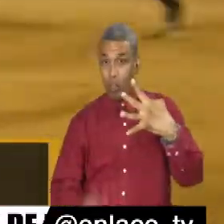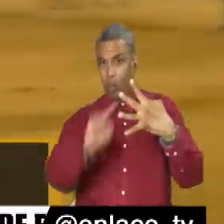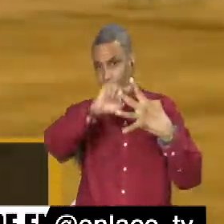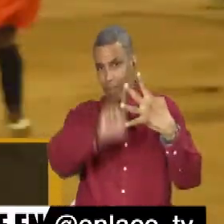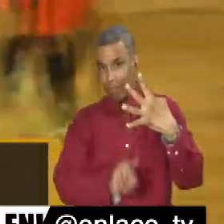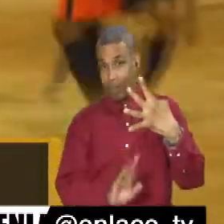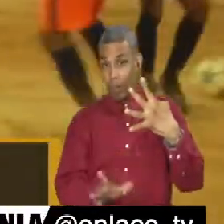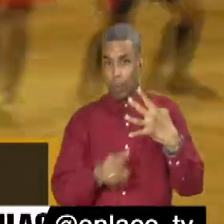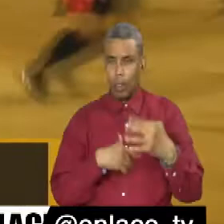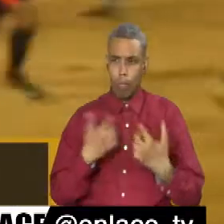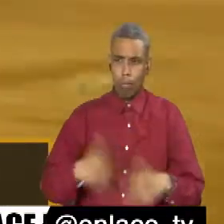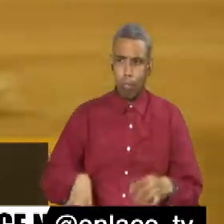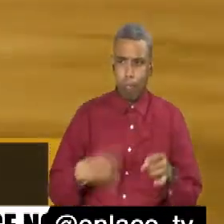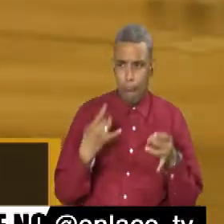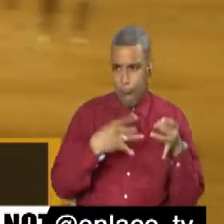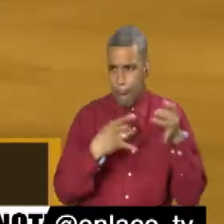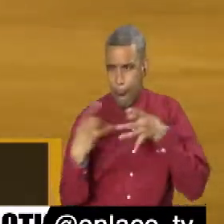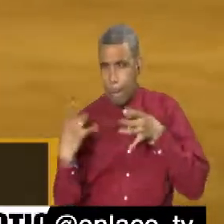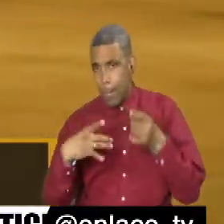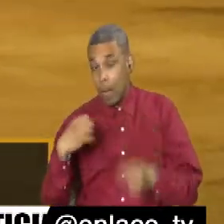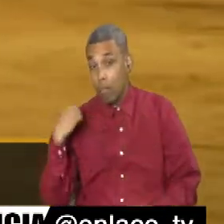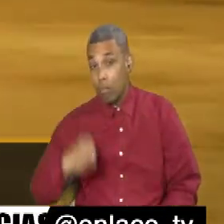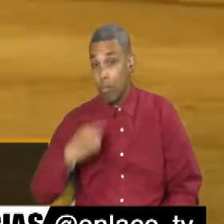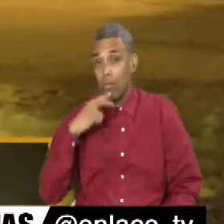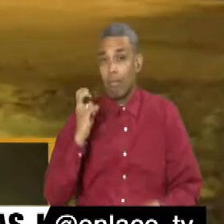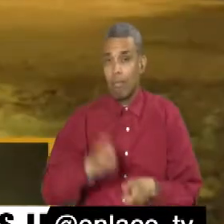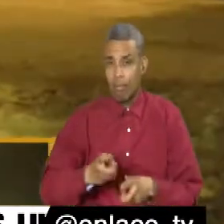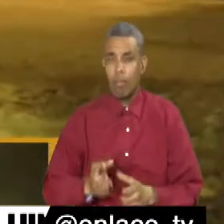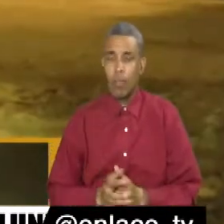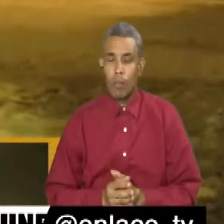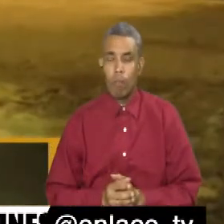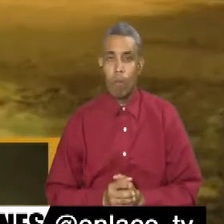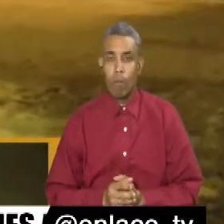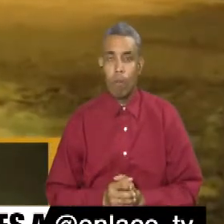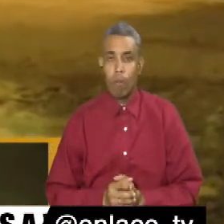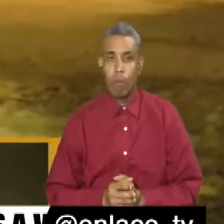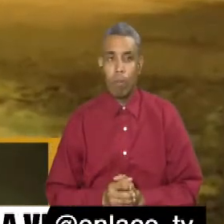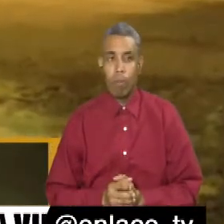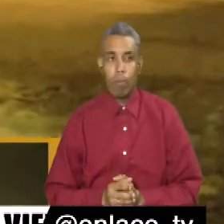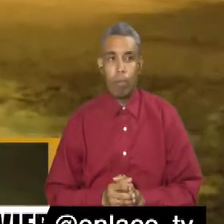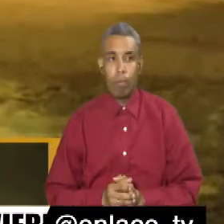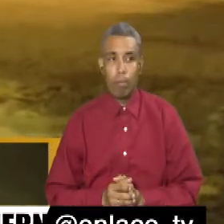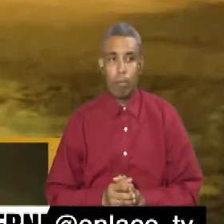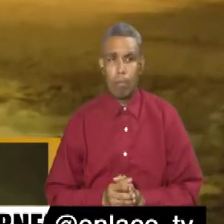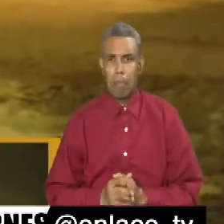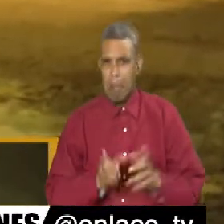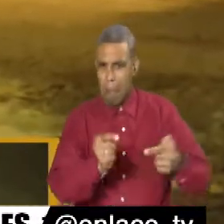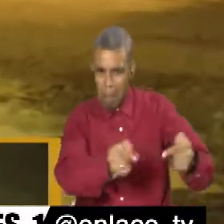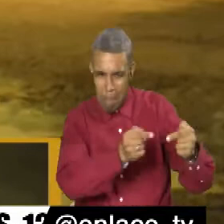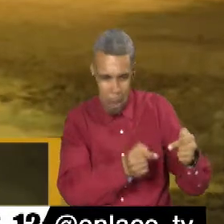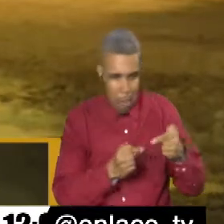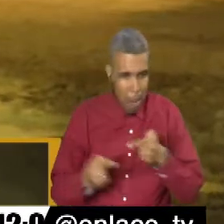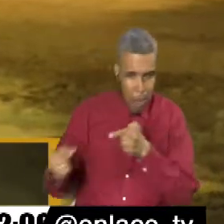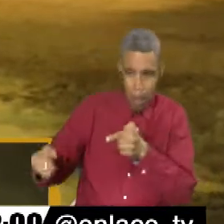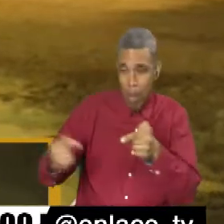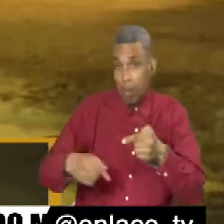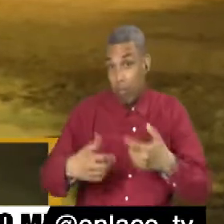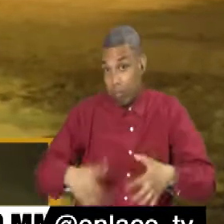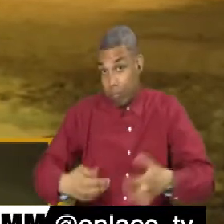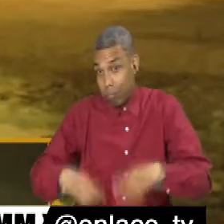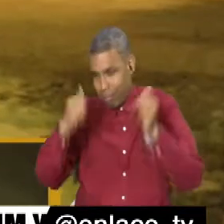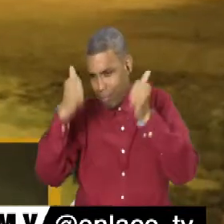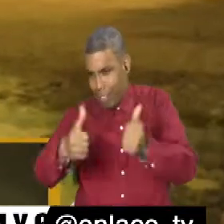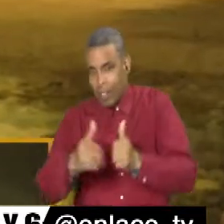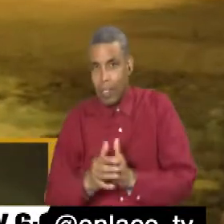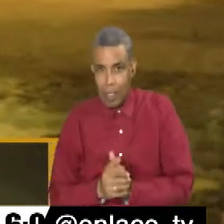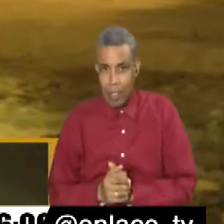ha sido bastante bueno. Es hasta el momento pues la competencia de acá del campeonato ha sido muy buena y la